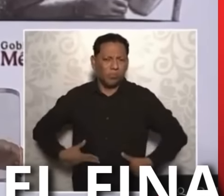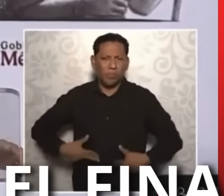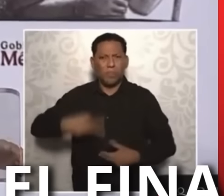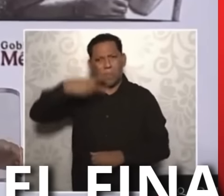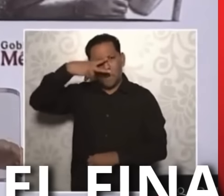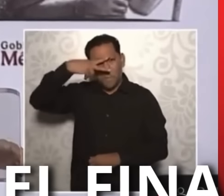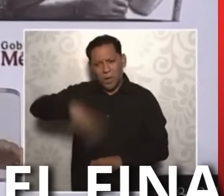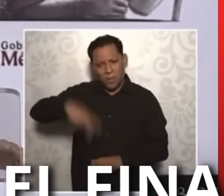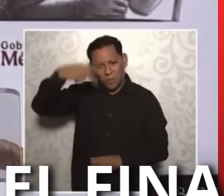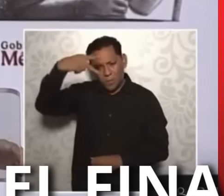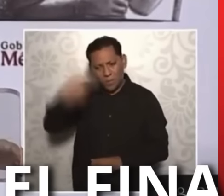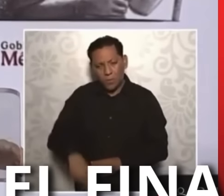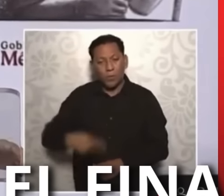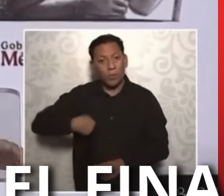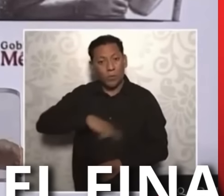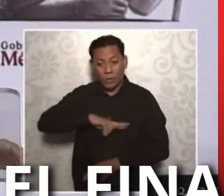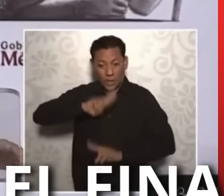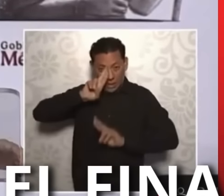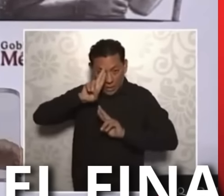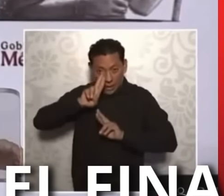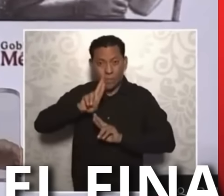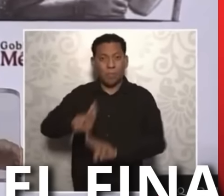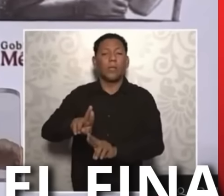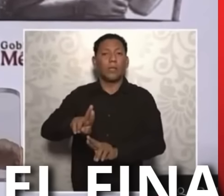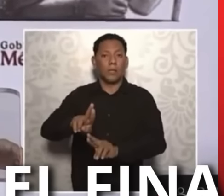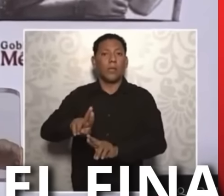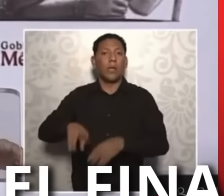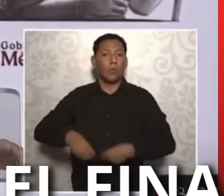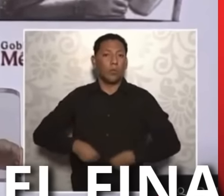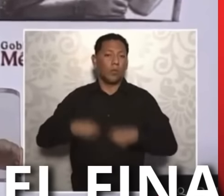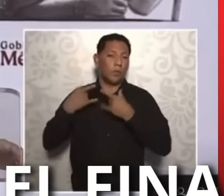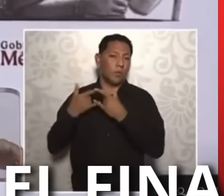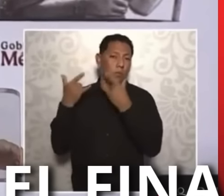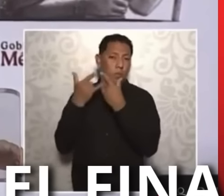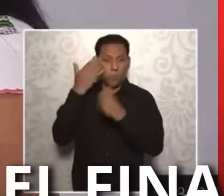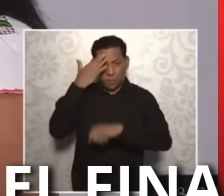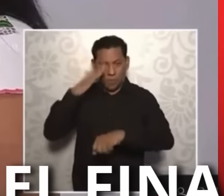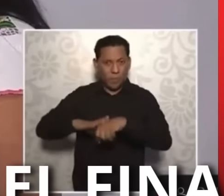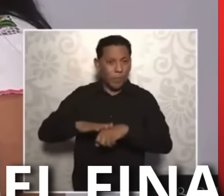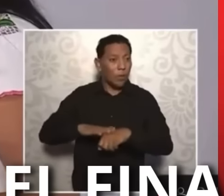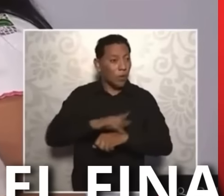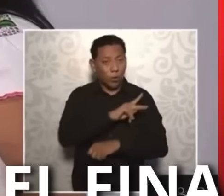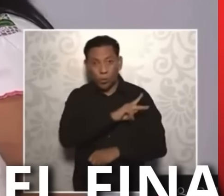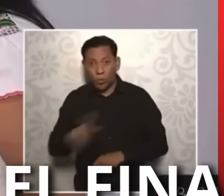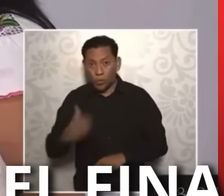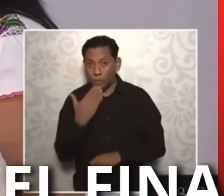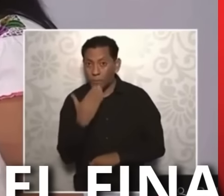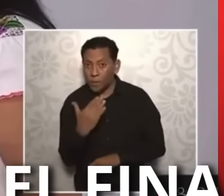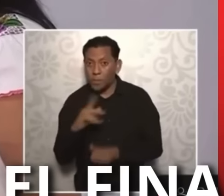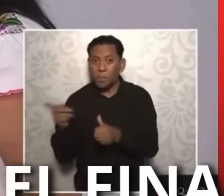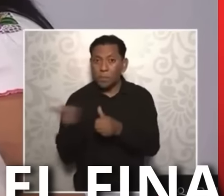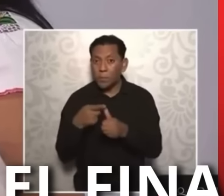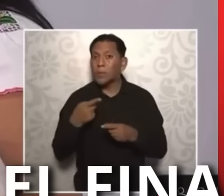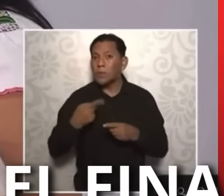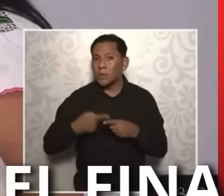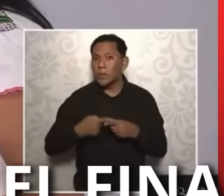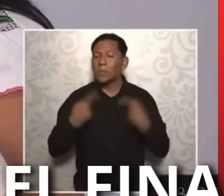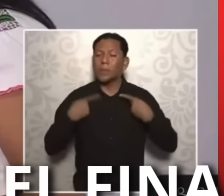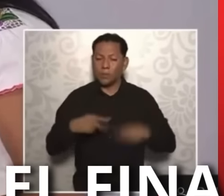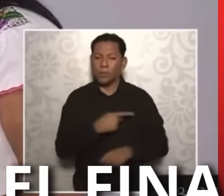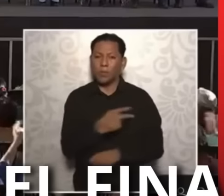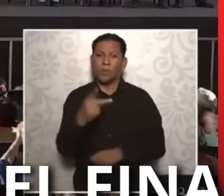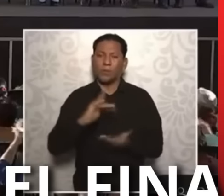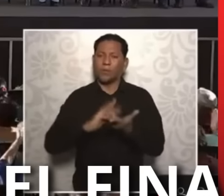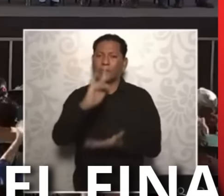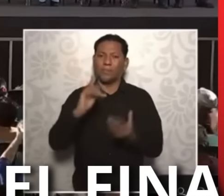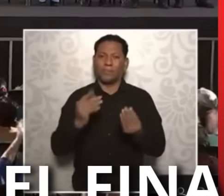nuestras raíces, vamos a seguir con la máxima de que por el bien de todos, primero los pobres. Muchísimas